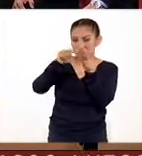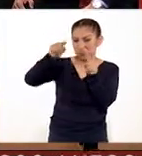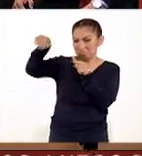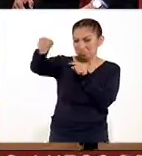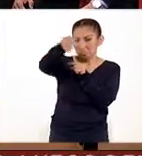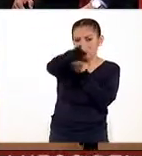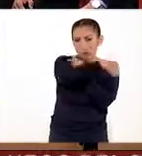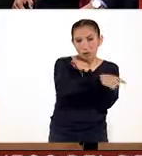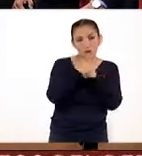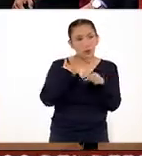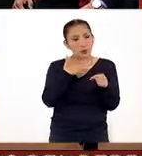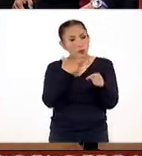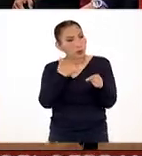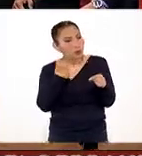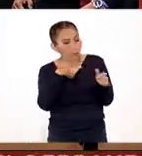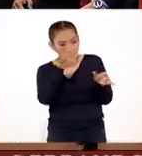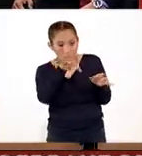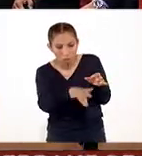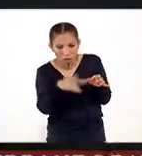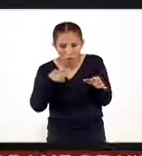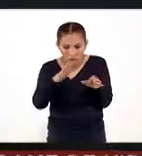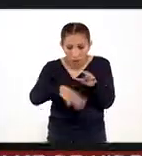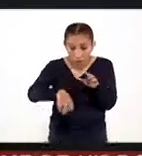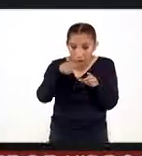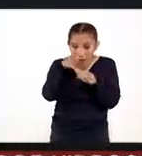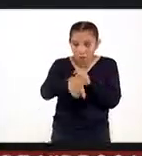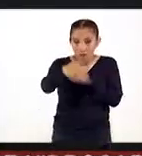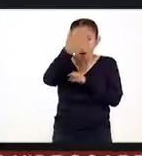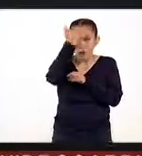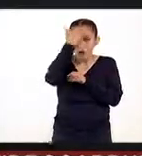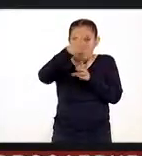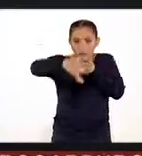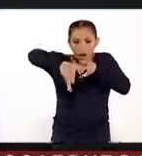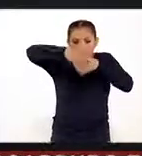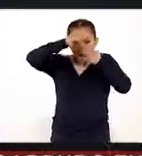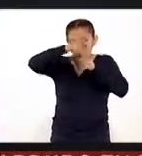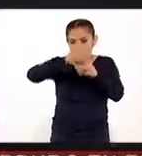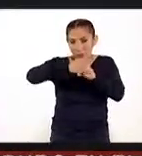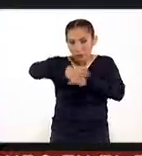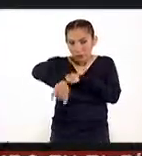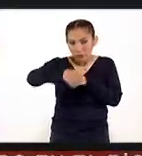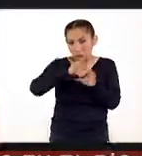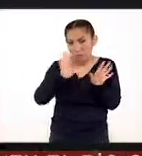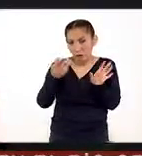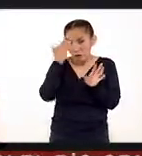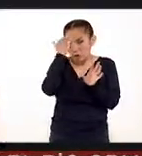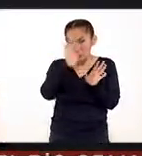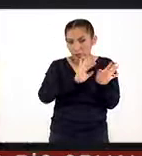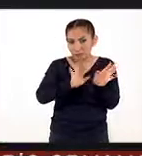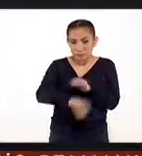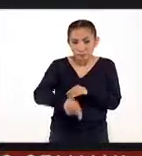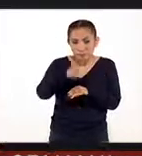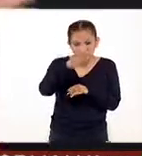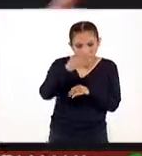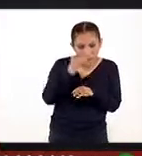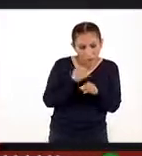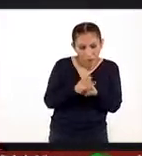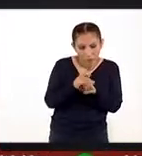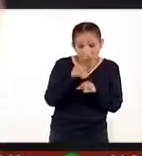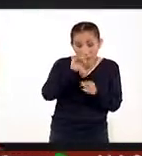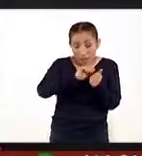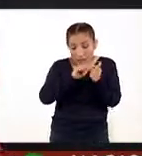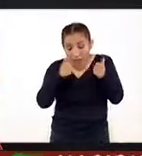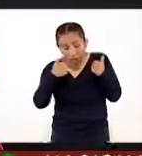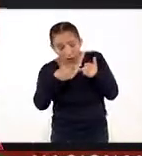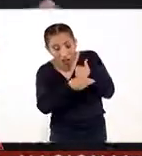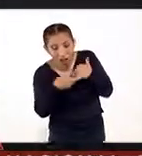lados, uno aplica una tecla o un buscador y está ahí el conocimiento, está ahí la información, digamos, no el conocimiento. Lo que hay